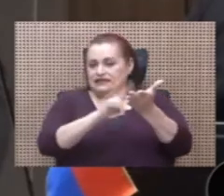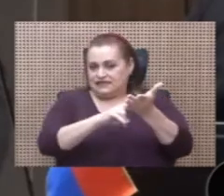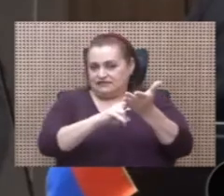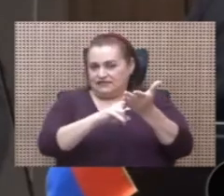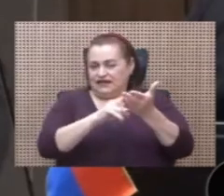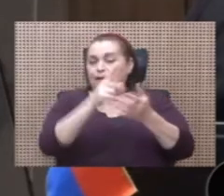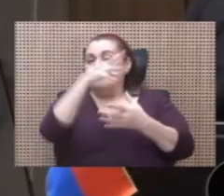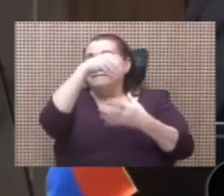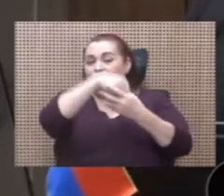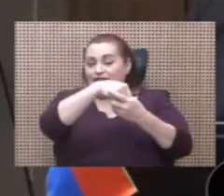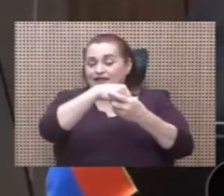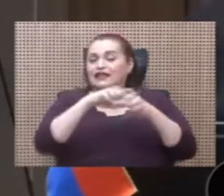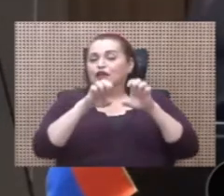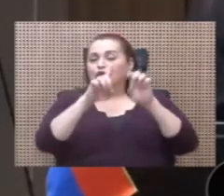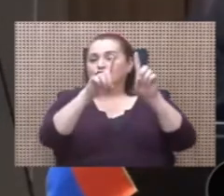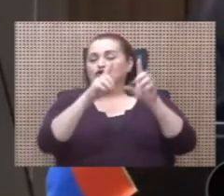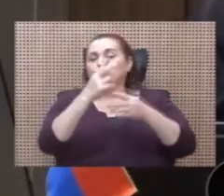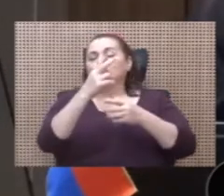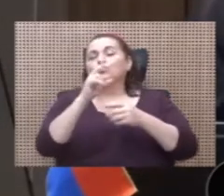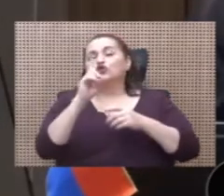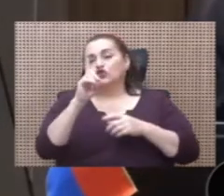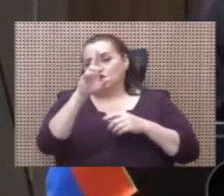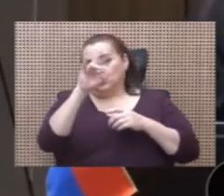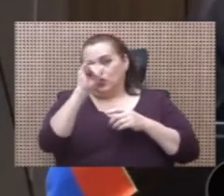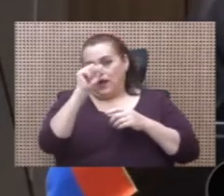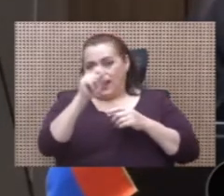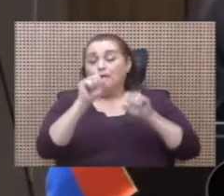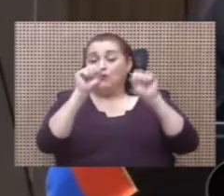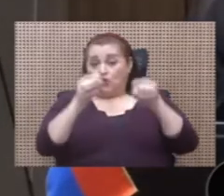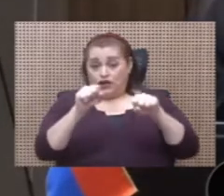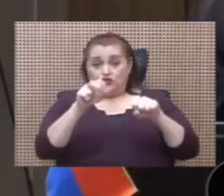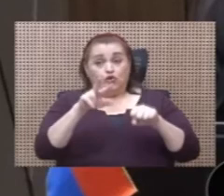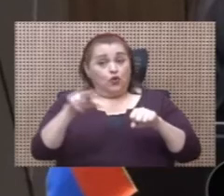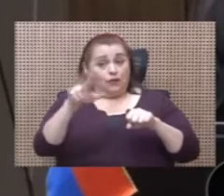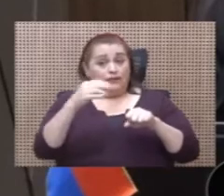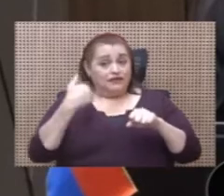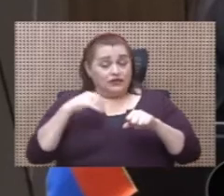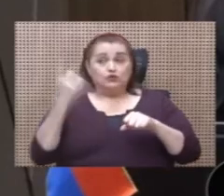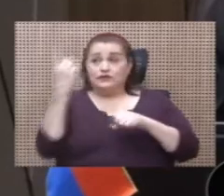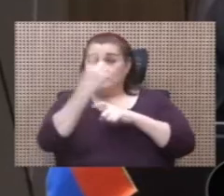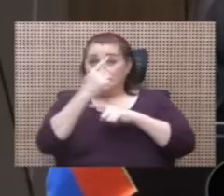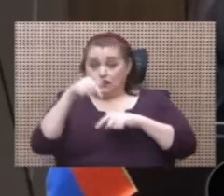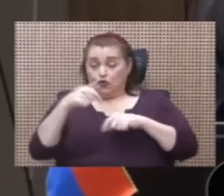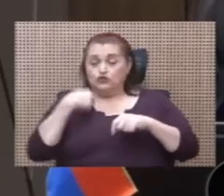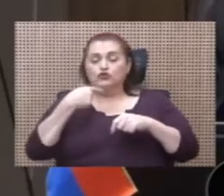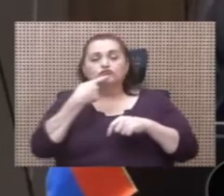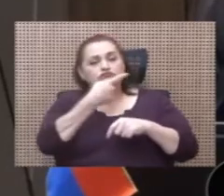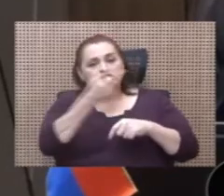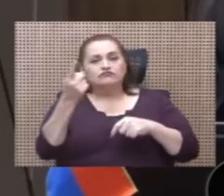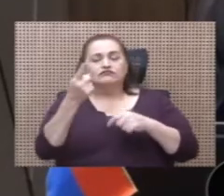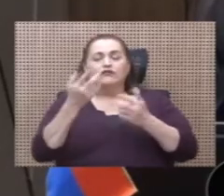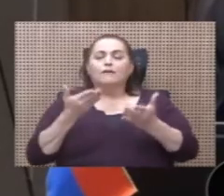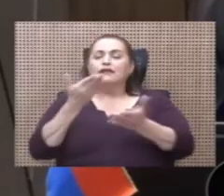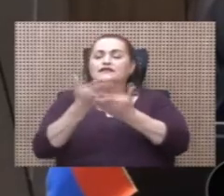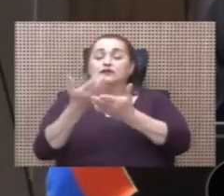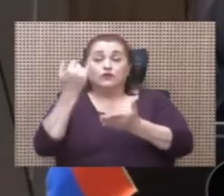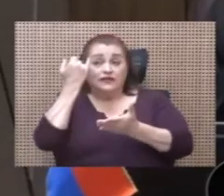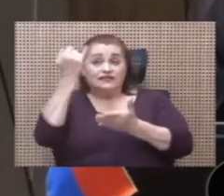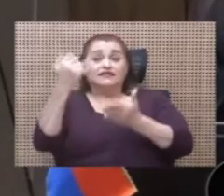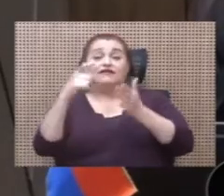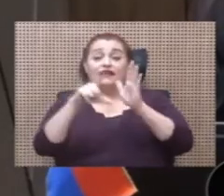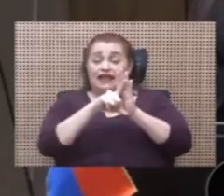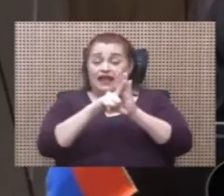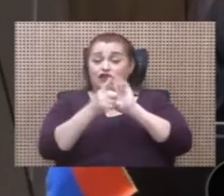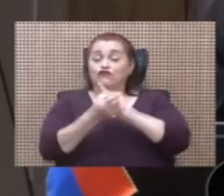de la educación Dual es por eso compañeros y compañeras que el día de hoy les quiero decir que estoy presentando una iniciativa de ley para